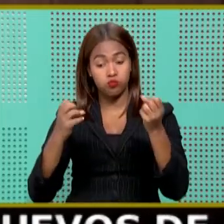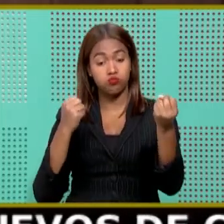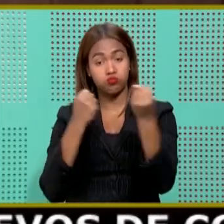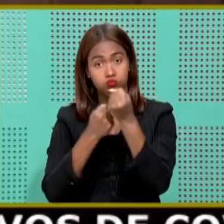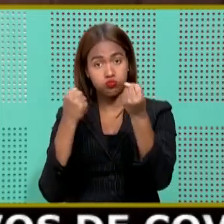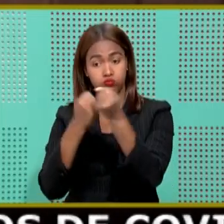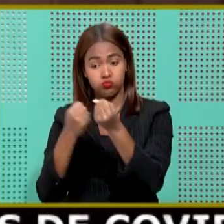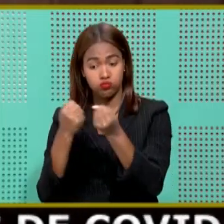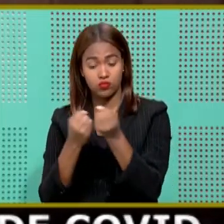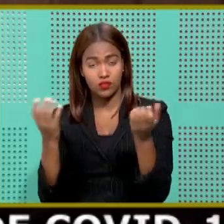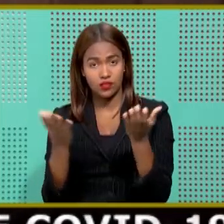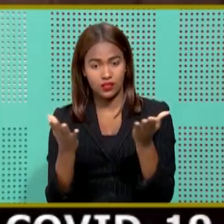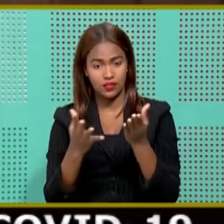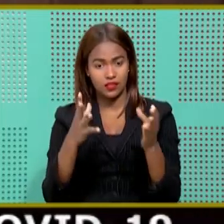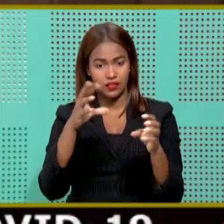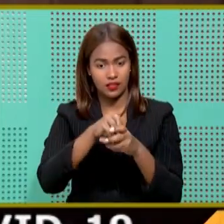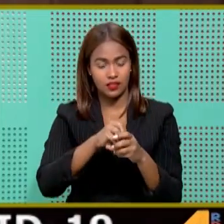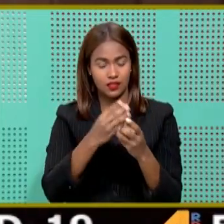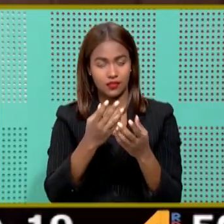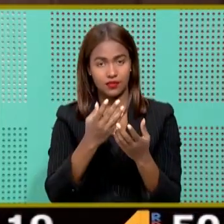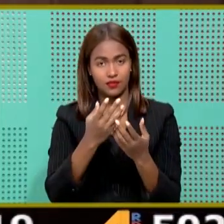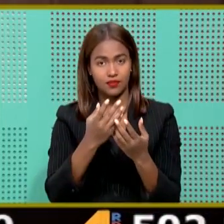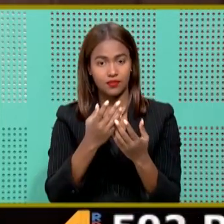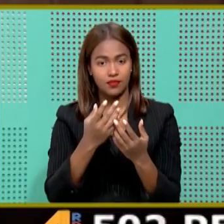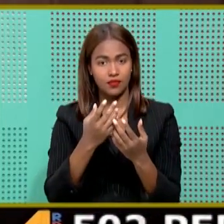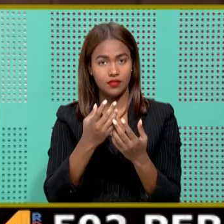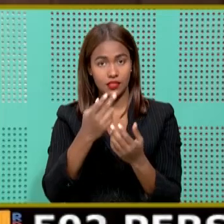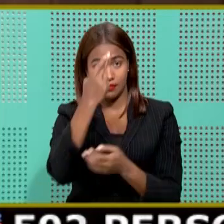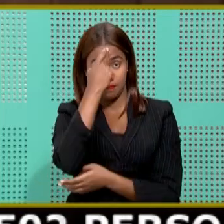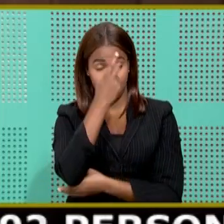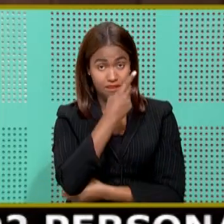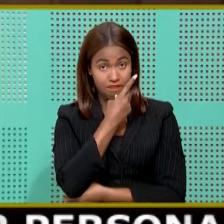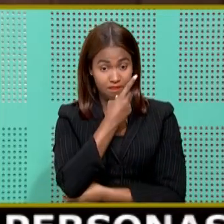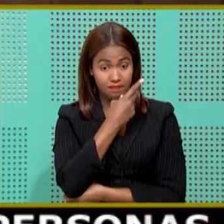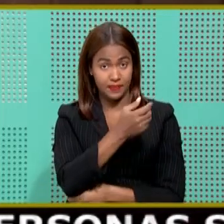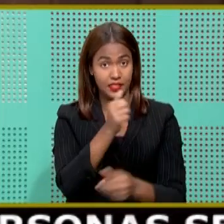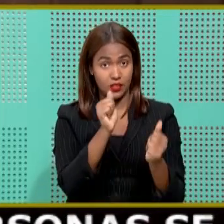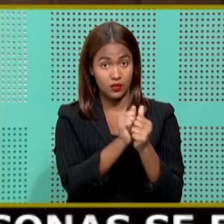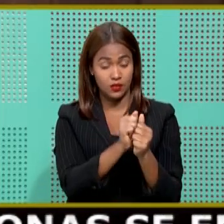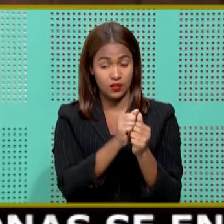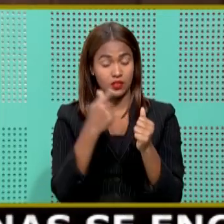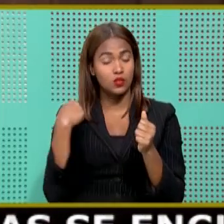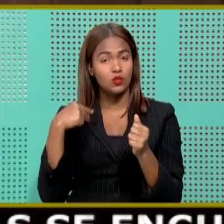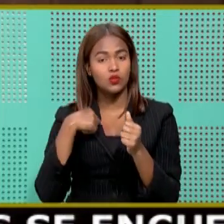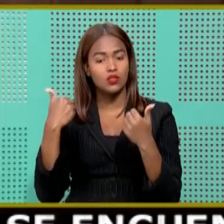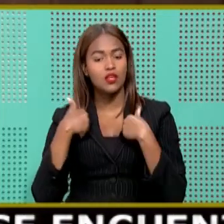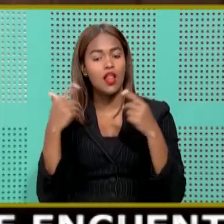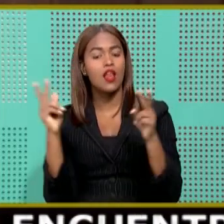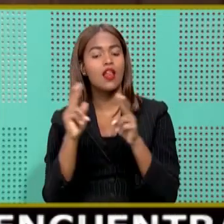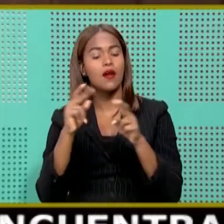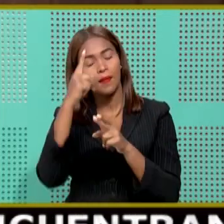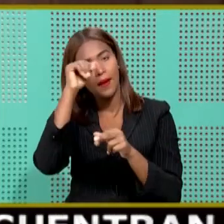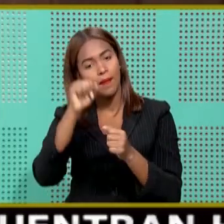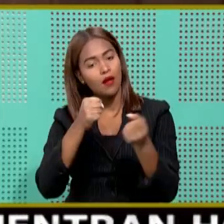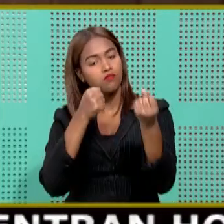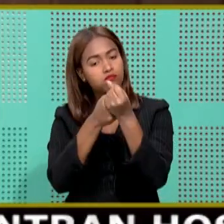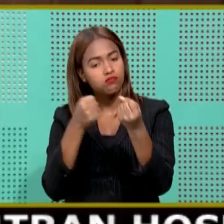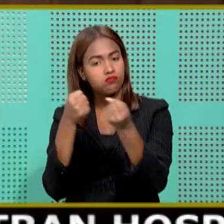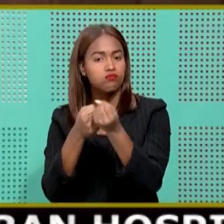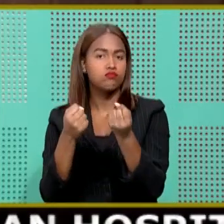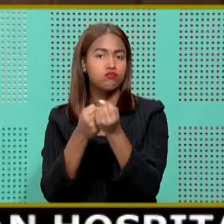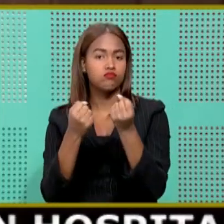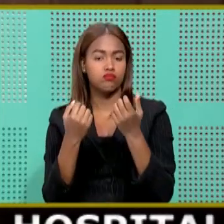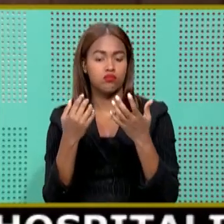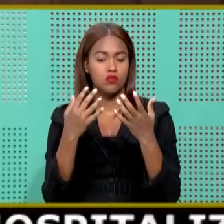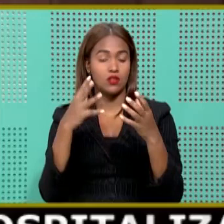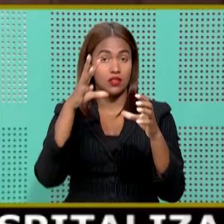la Dominican Republic y Israel. Estamos listos para colaborar con Sheba